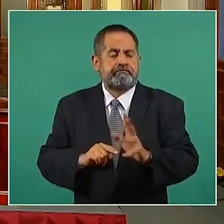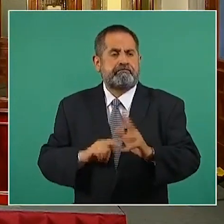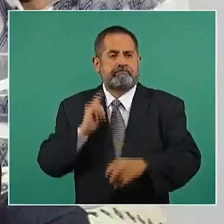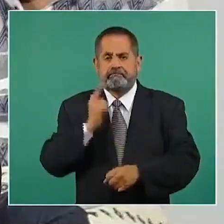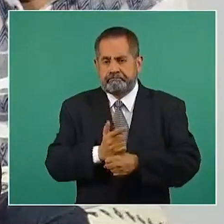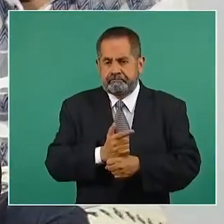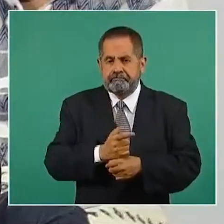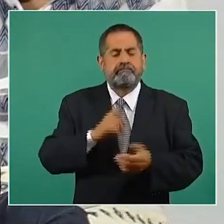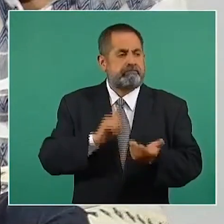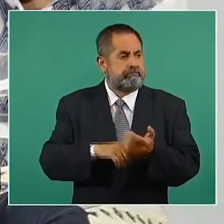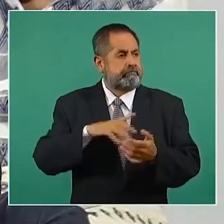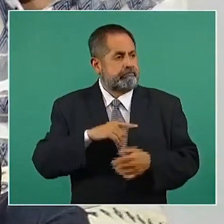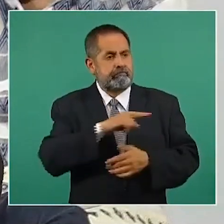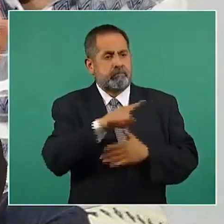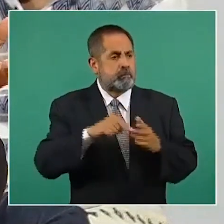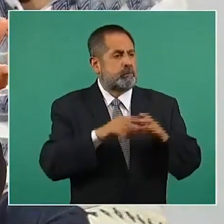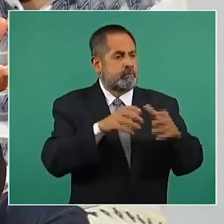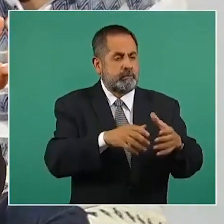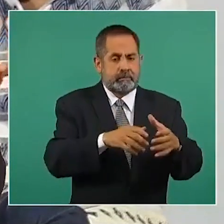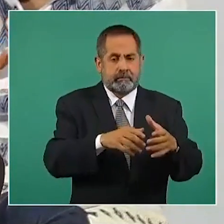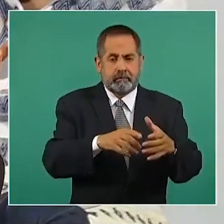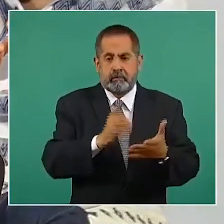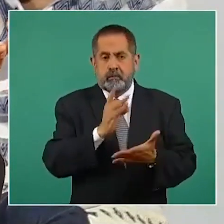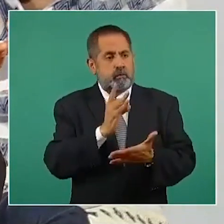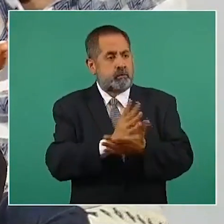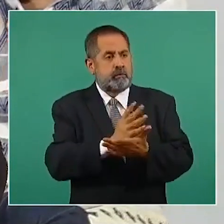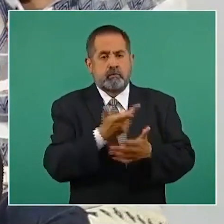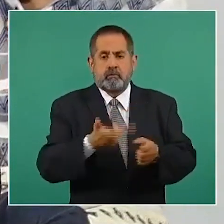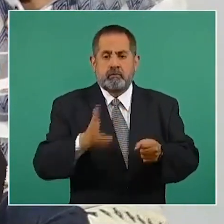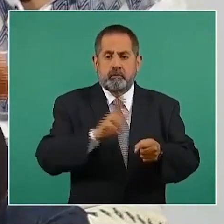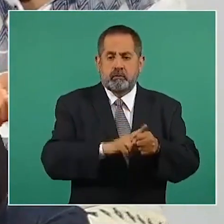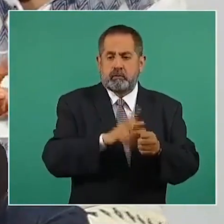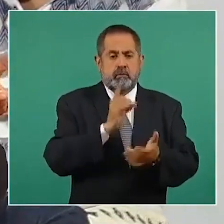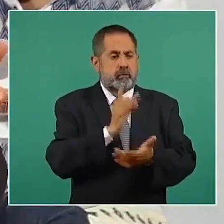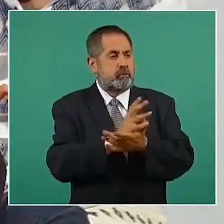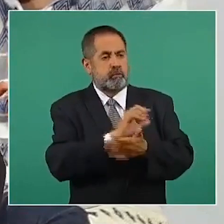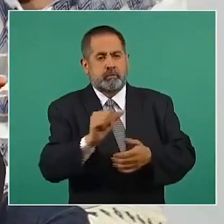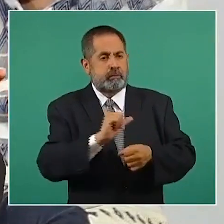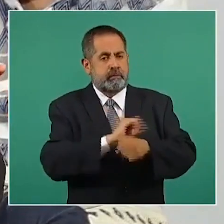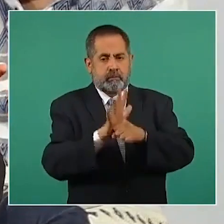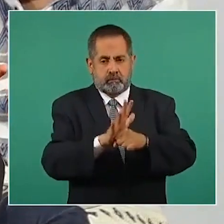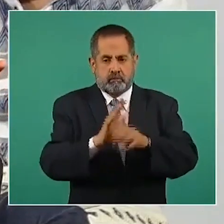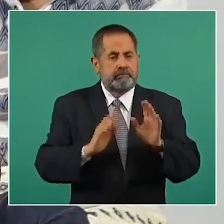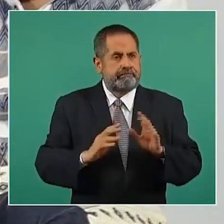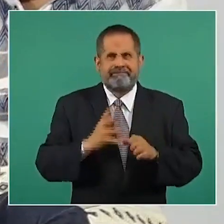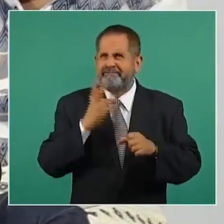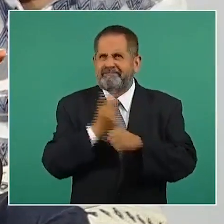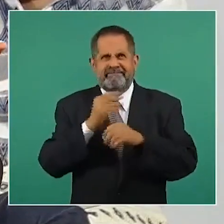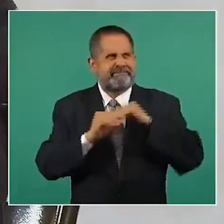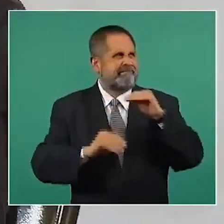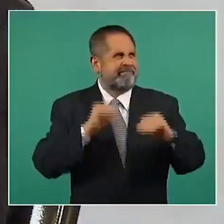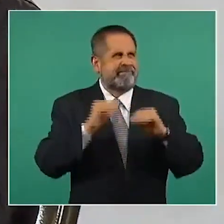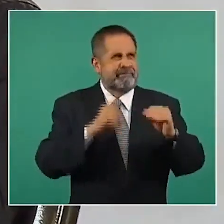identificó a las unidades que podrían ser exclusivamente para atender COVID y reconvertirse completamente de manera que